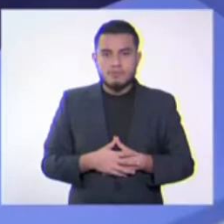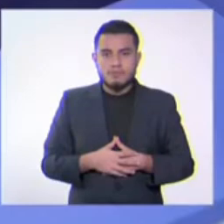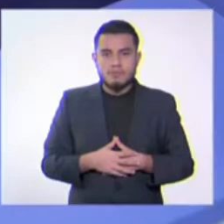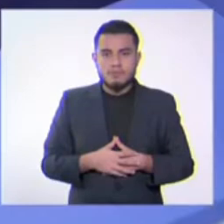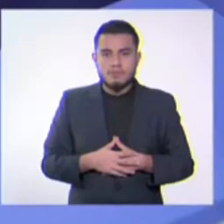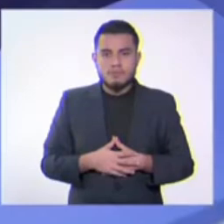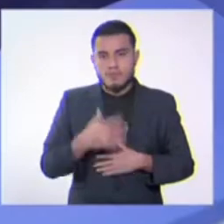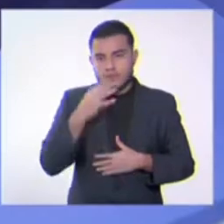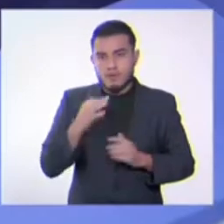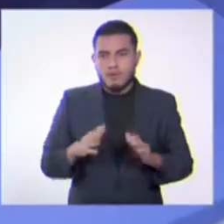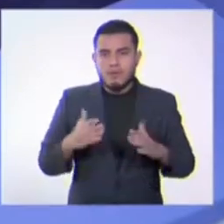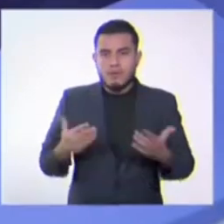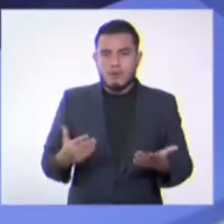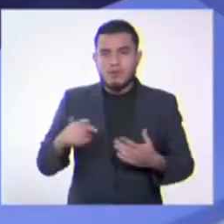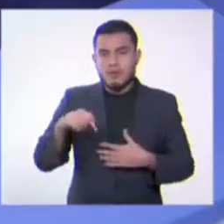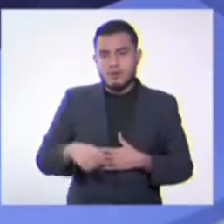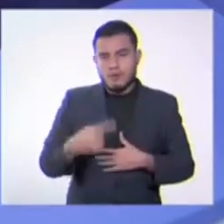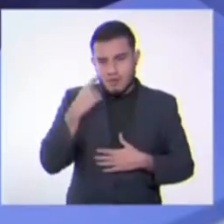¿Qué percibes ahora?